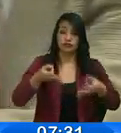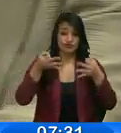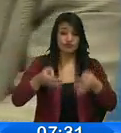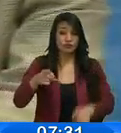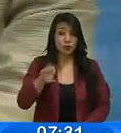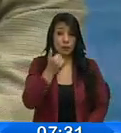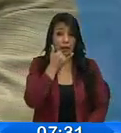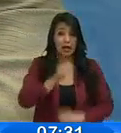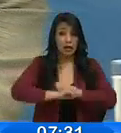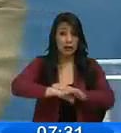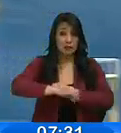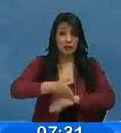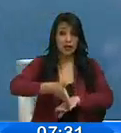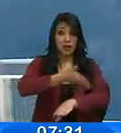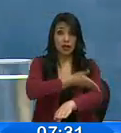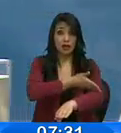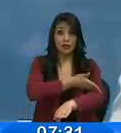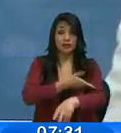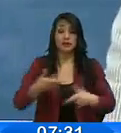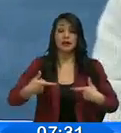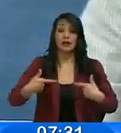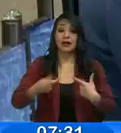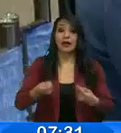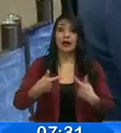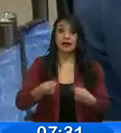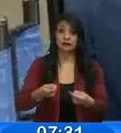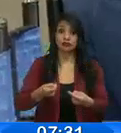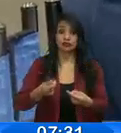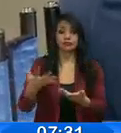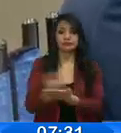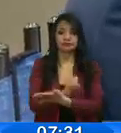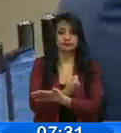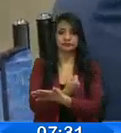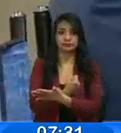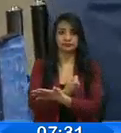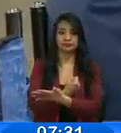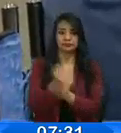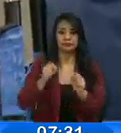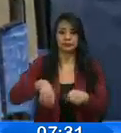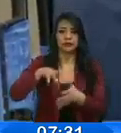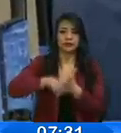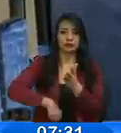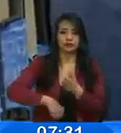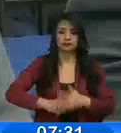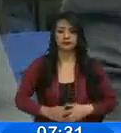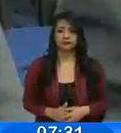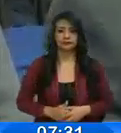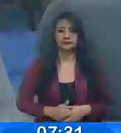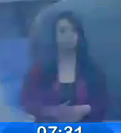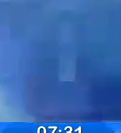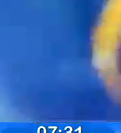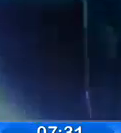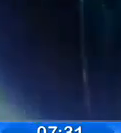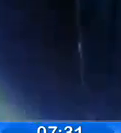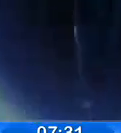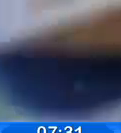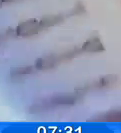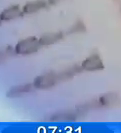delito, será imputado del gasto electoral, informó Héctor Romero.